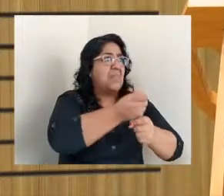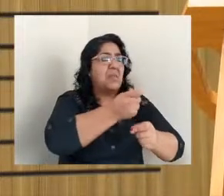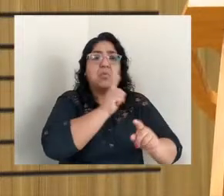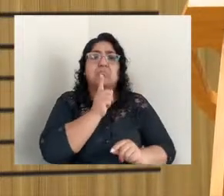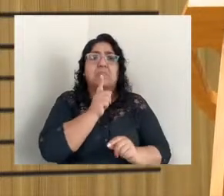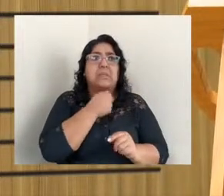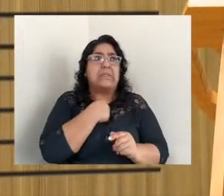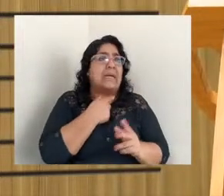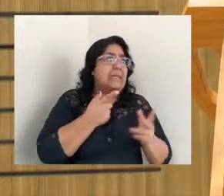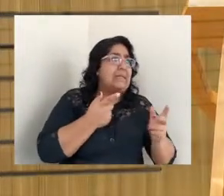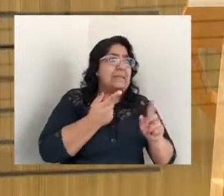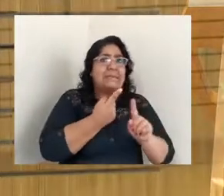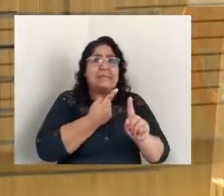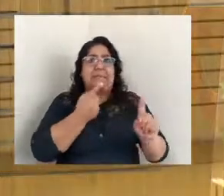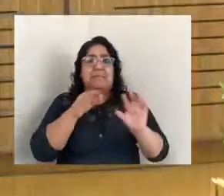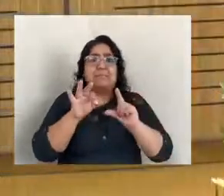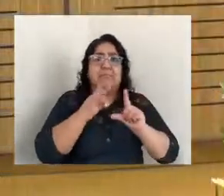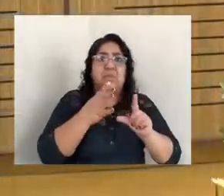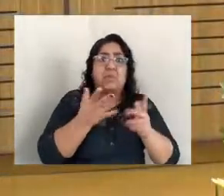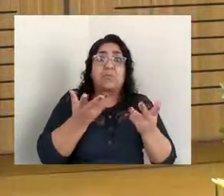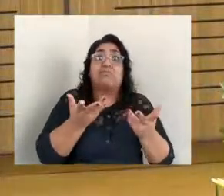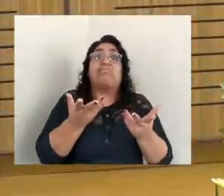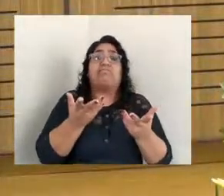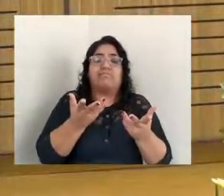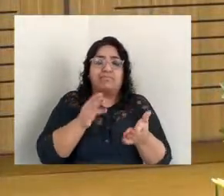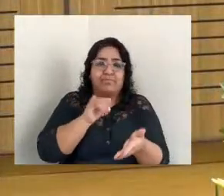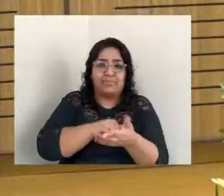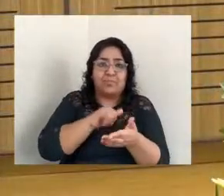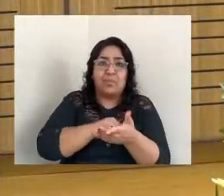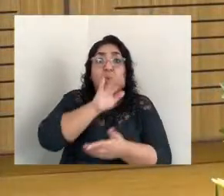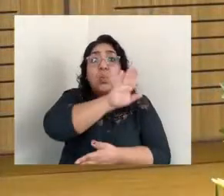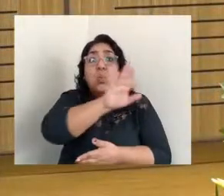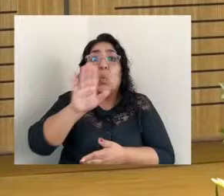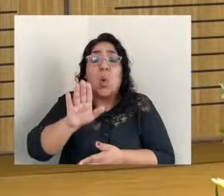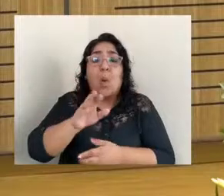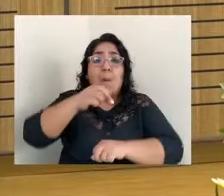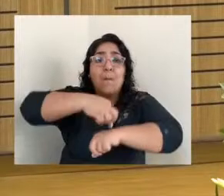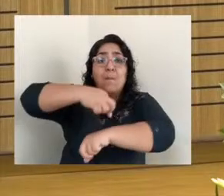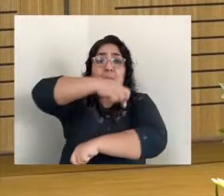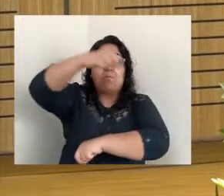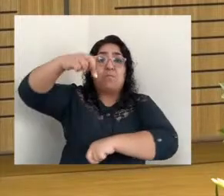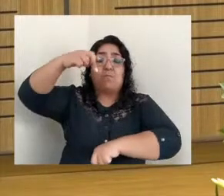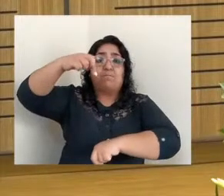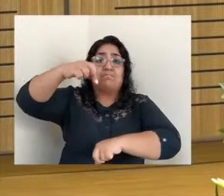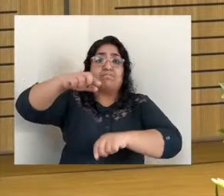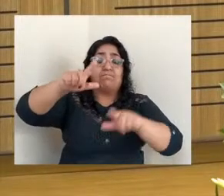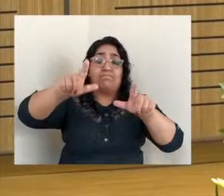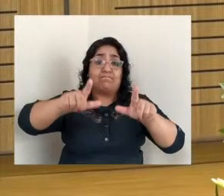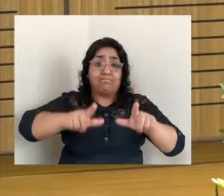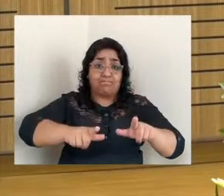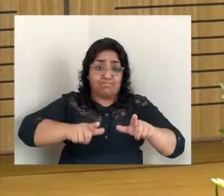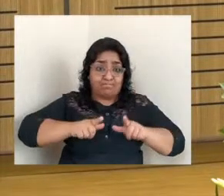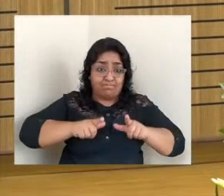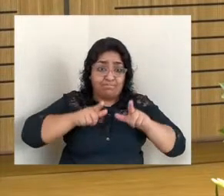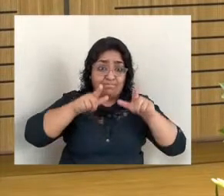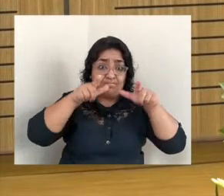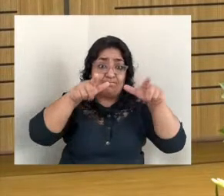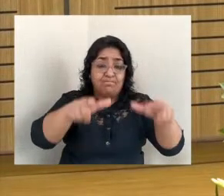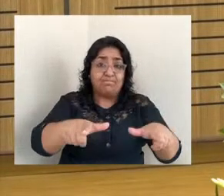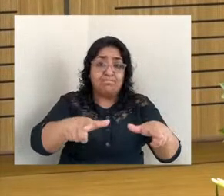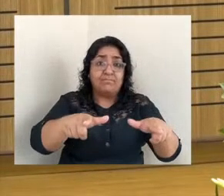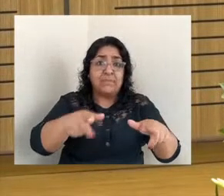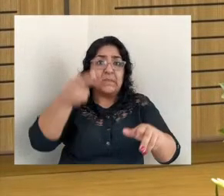como desapercibidas. Por ello, ustedes son la generación de profesionales que pasarán a la